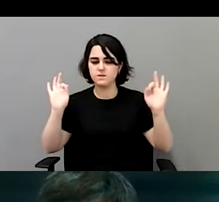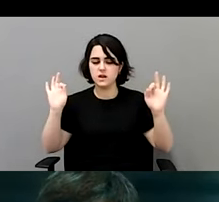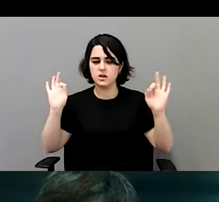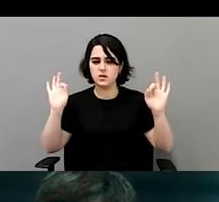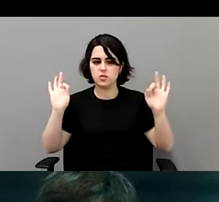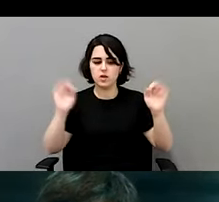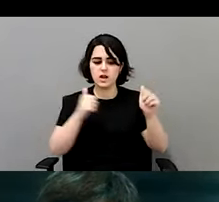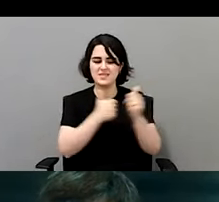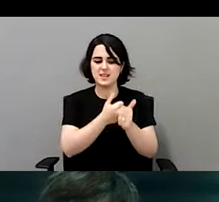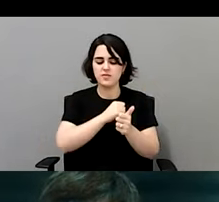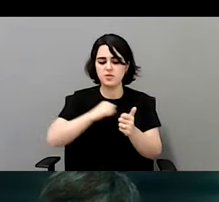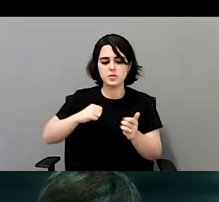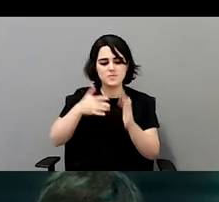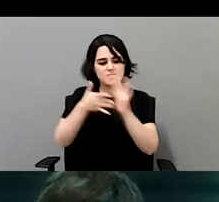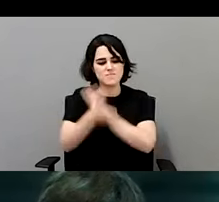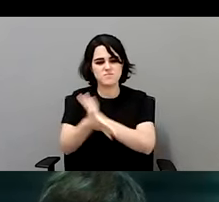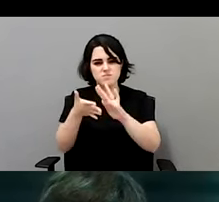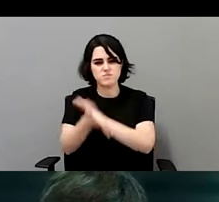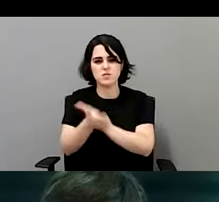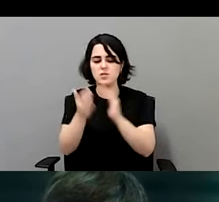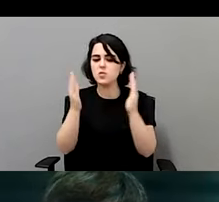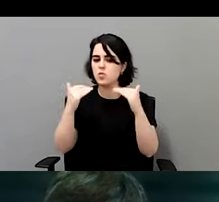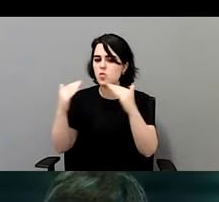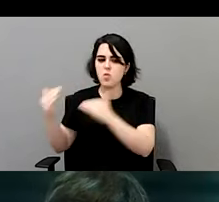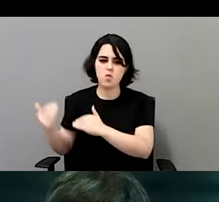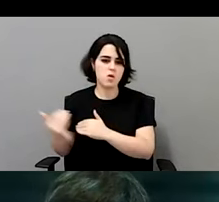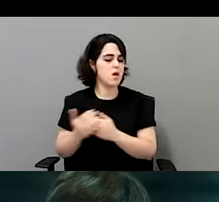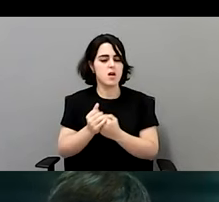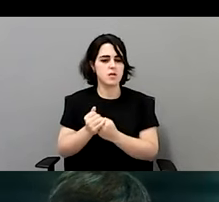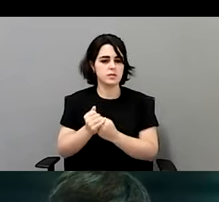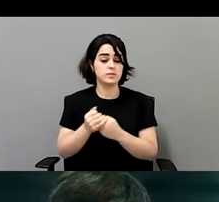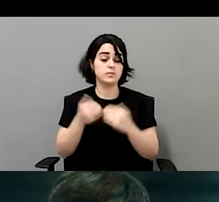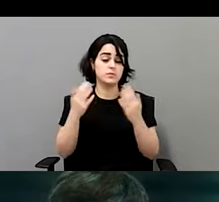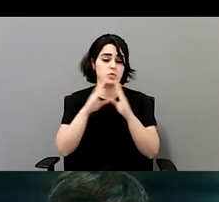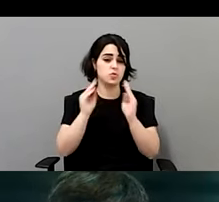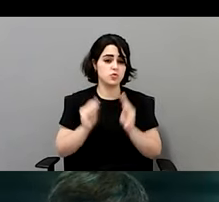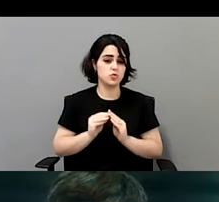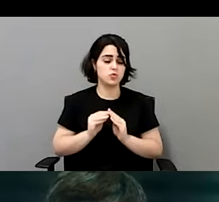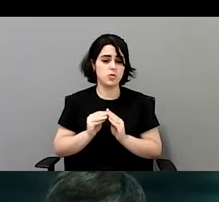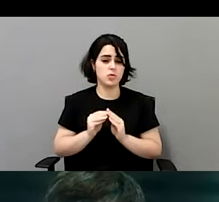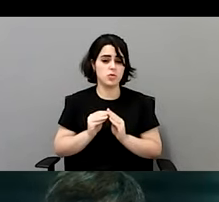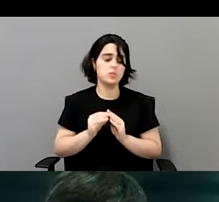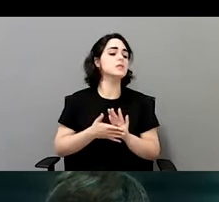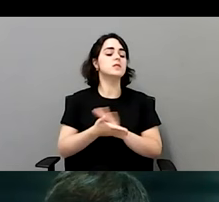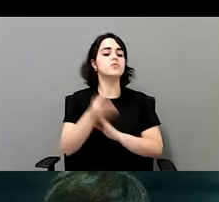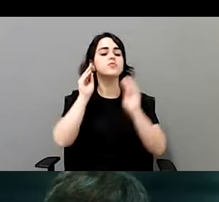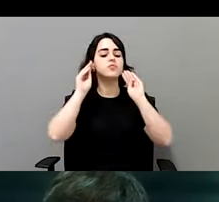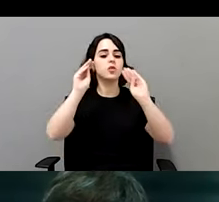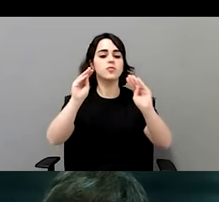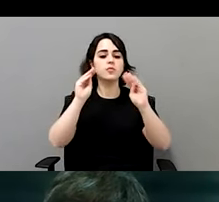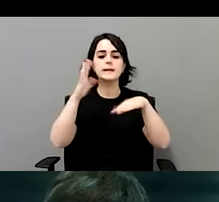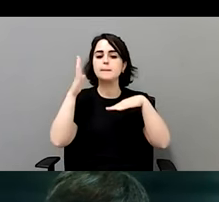es la asistencia personal no existe. Con lo cual, esa formación es